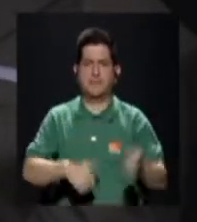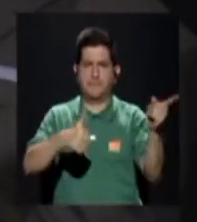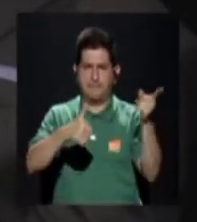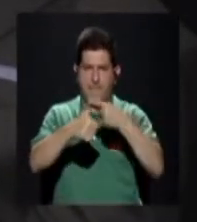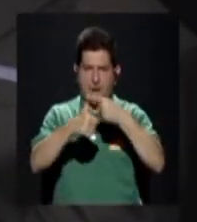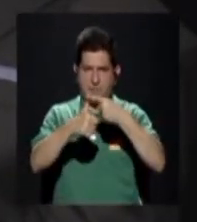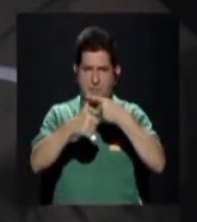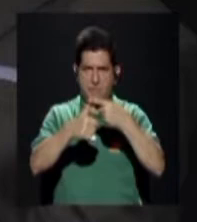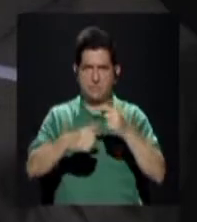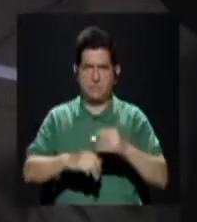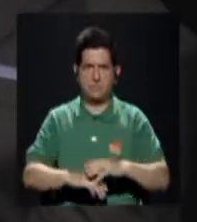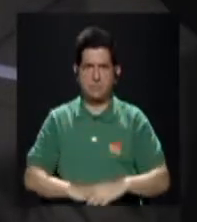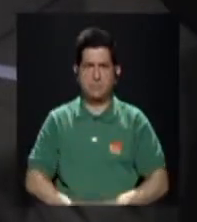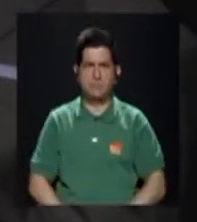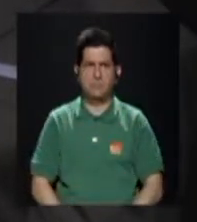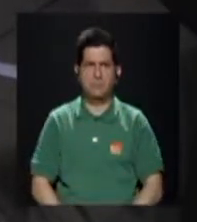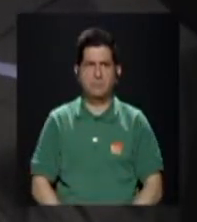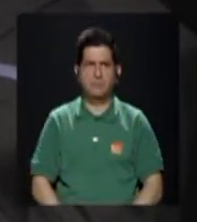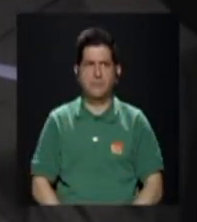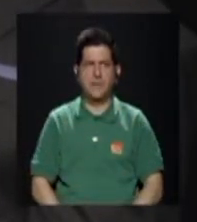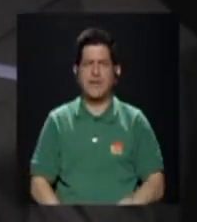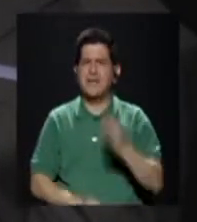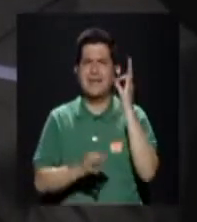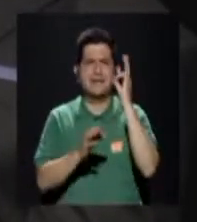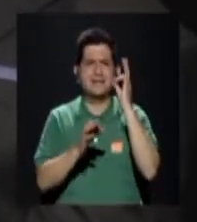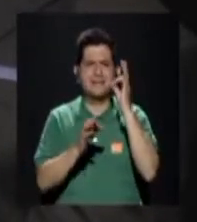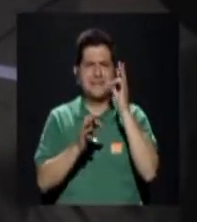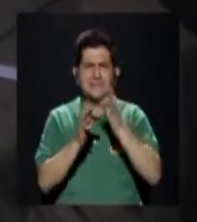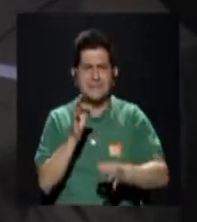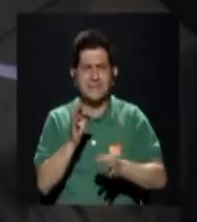1, y que es muy sensible,